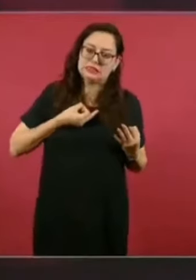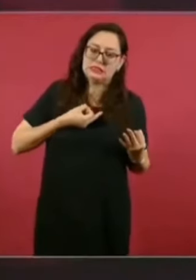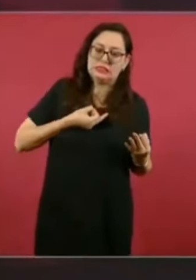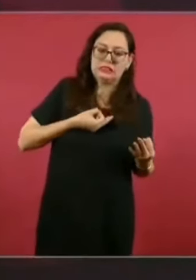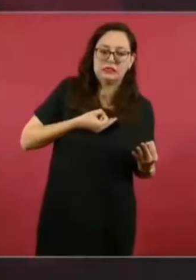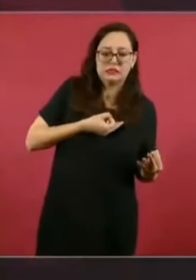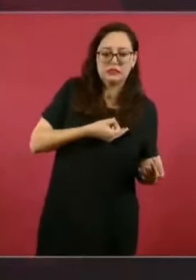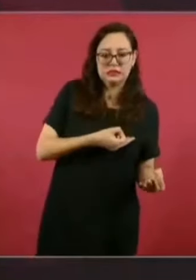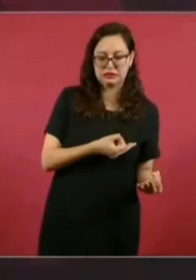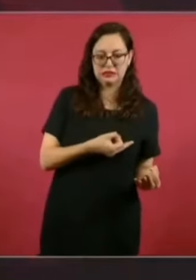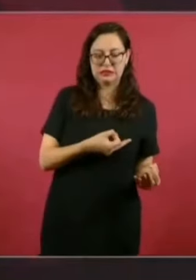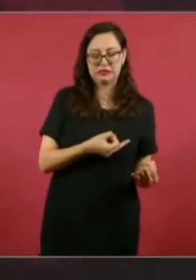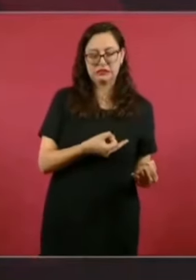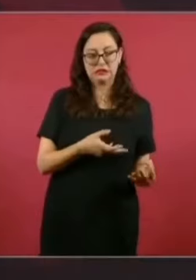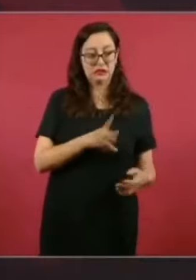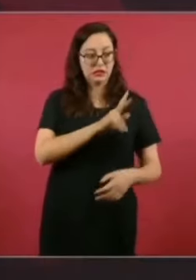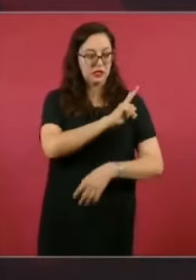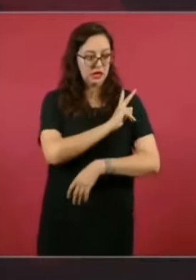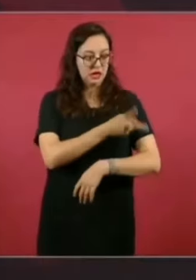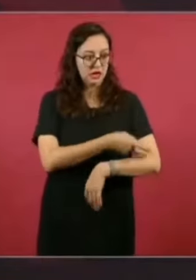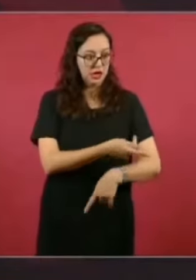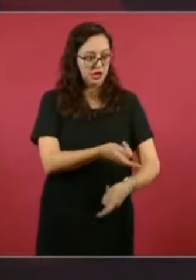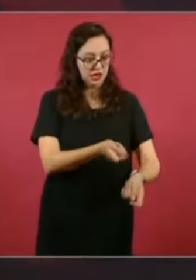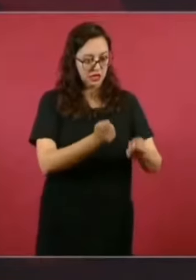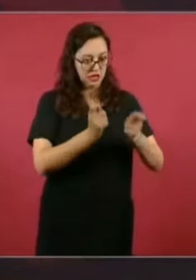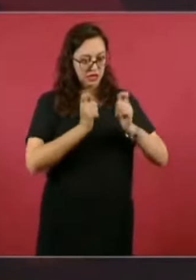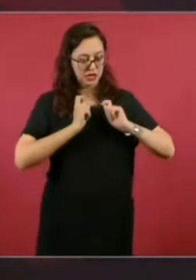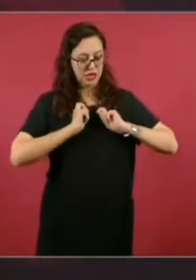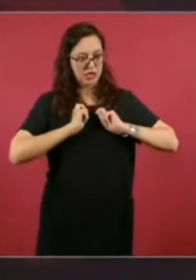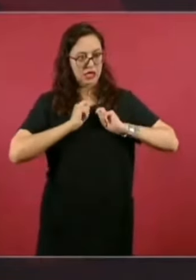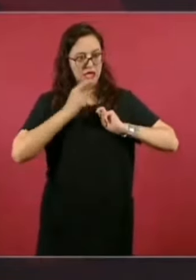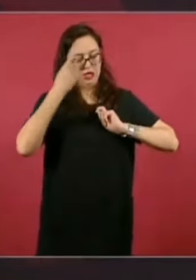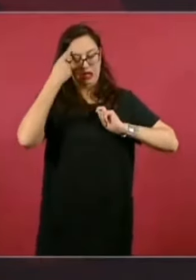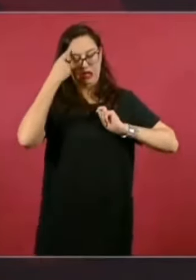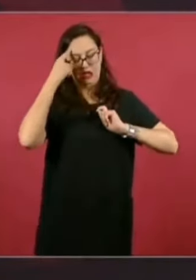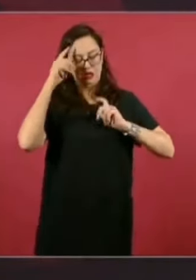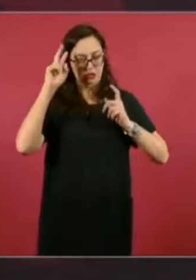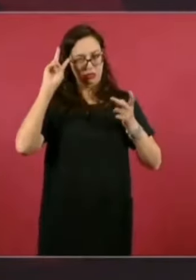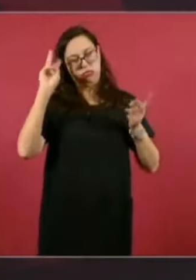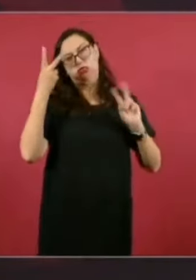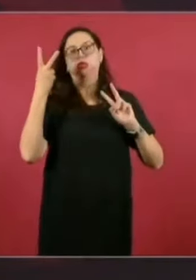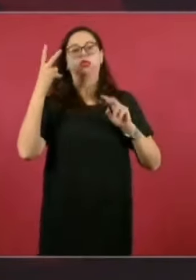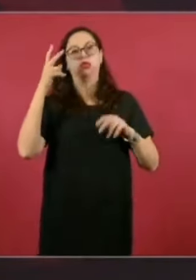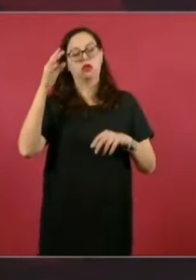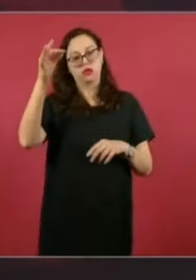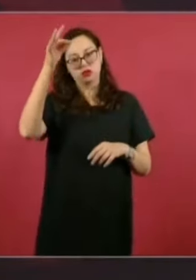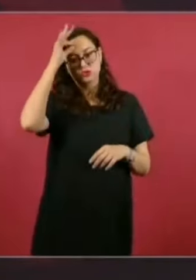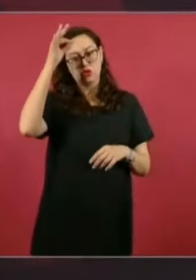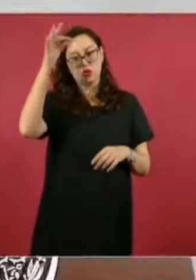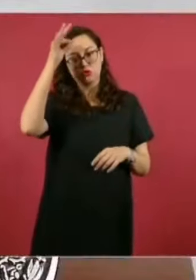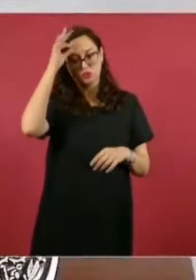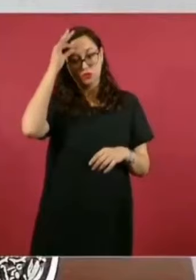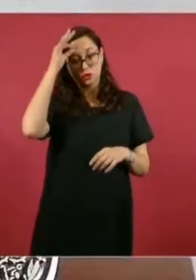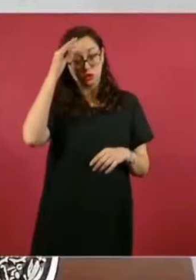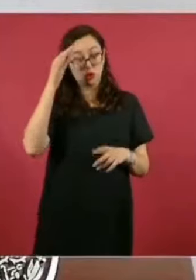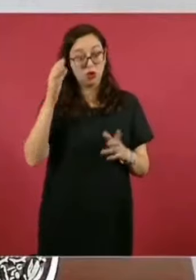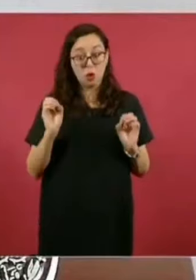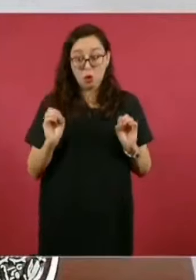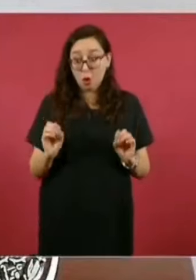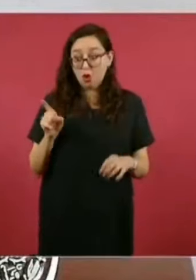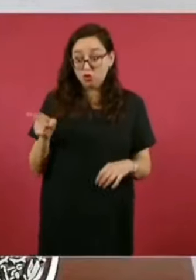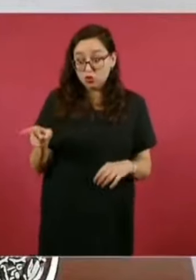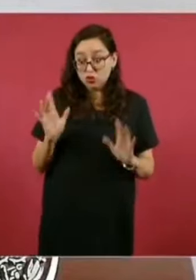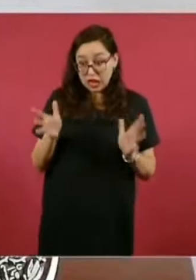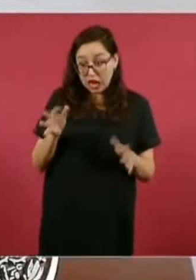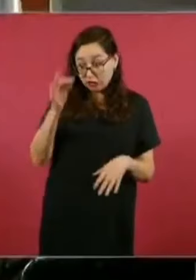El poder atonta a los inteligentes y a los tontos los enloquece, los vuelve locos.